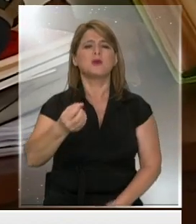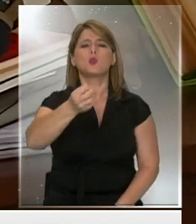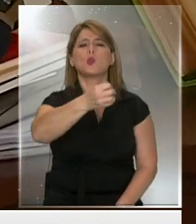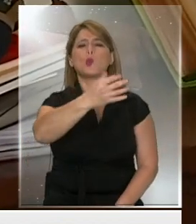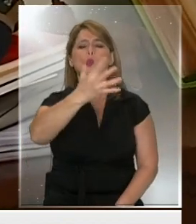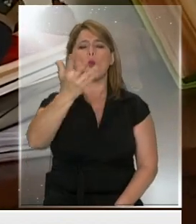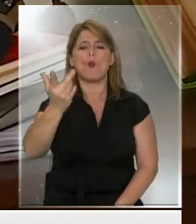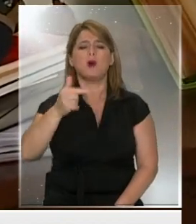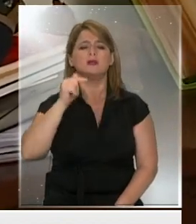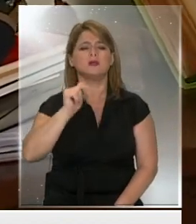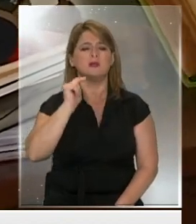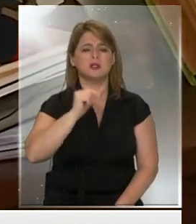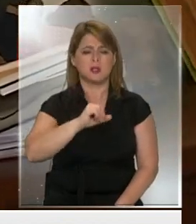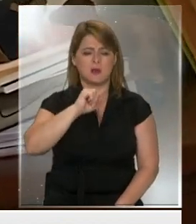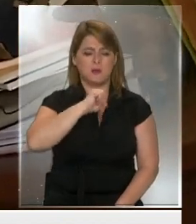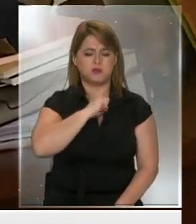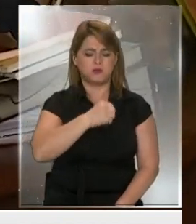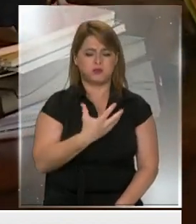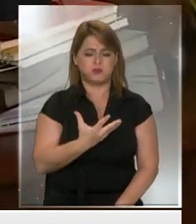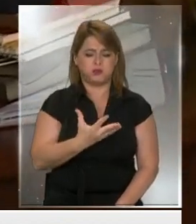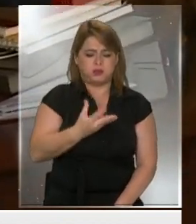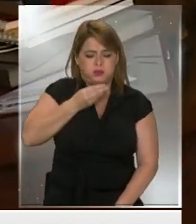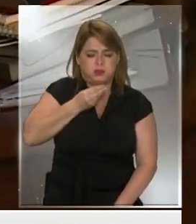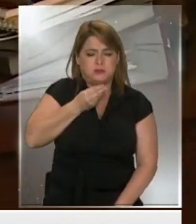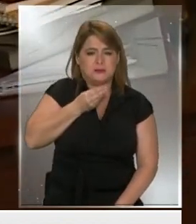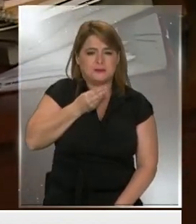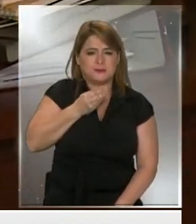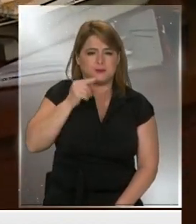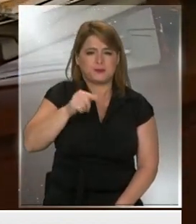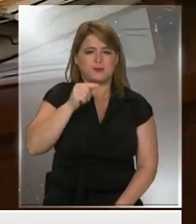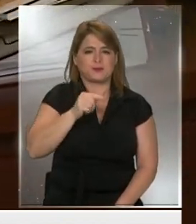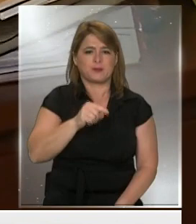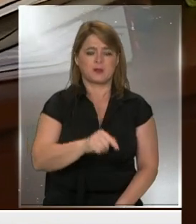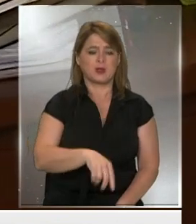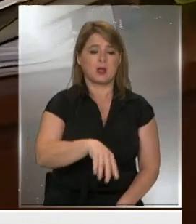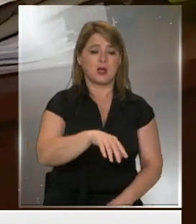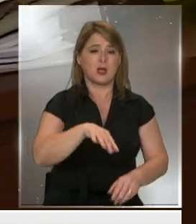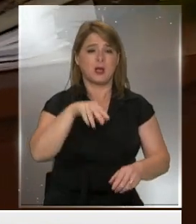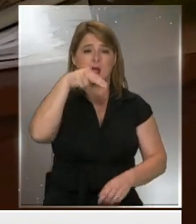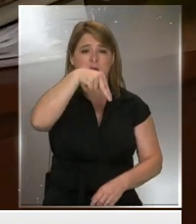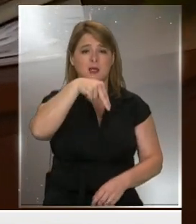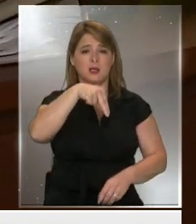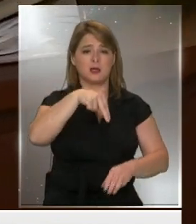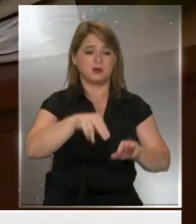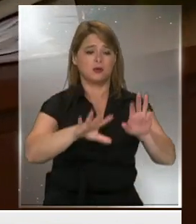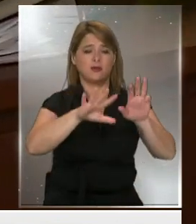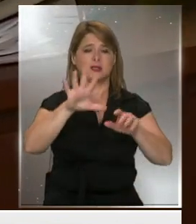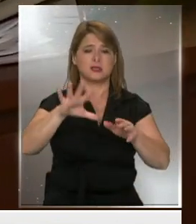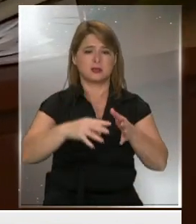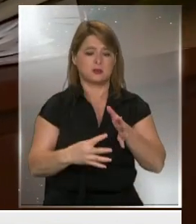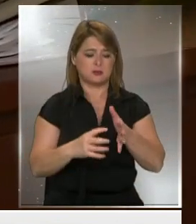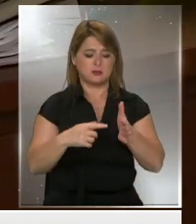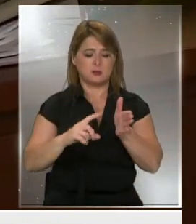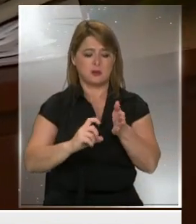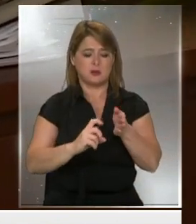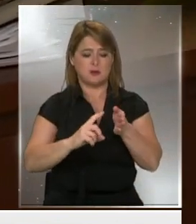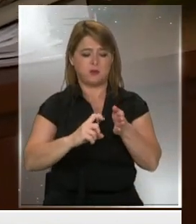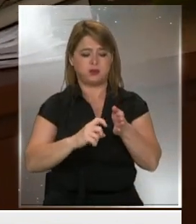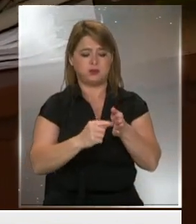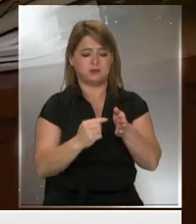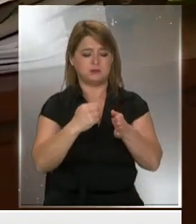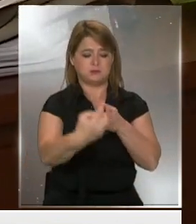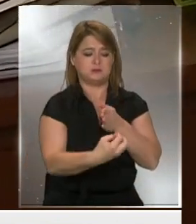de ese estornudo es capaz de retener. Y podemos ver el N95, si yo expulso, ustedes ven que no